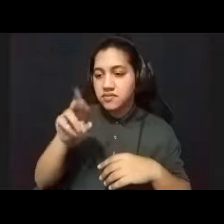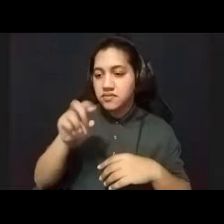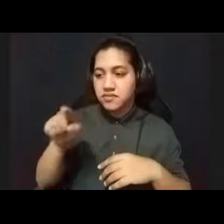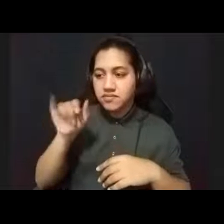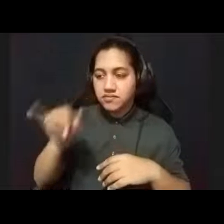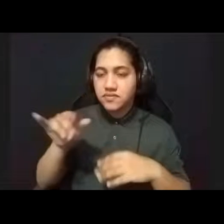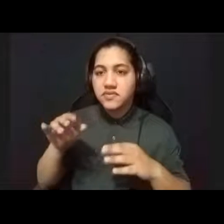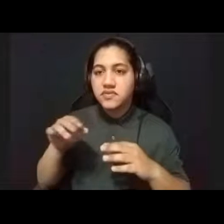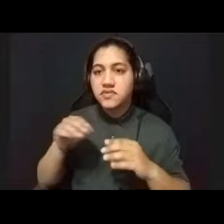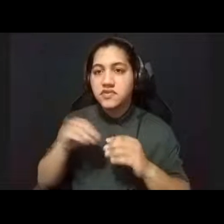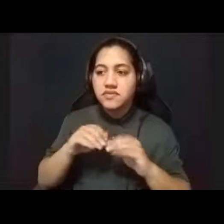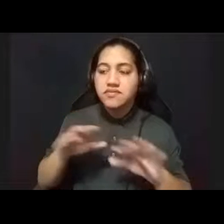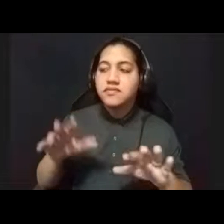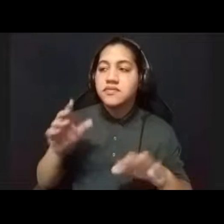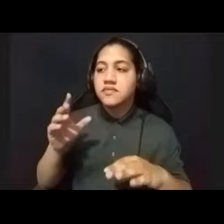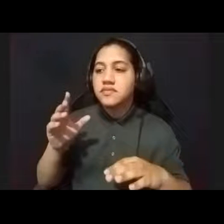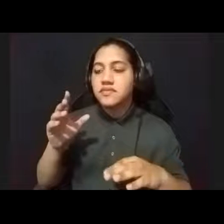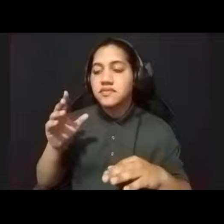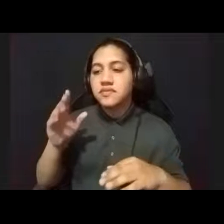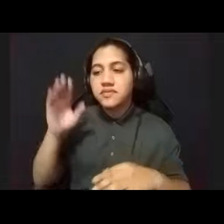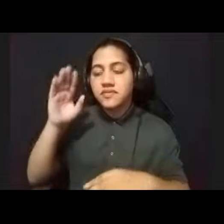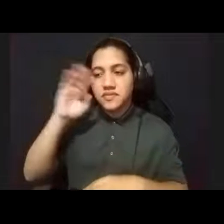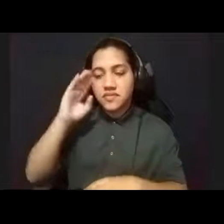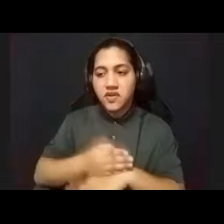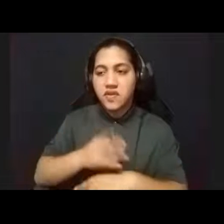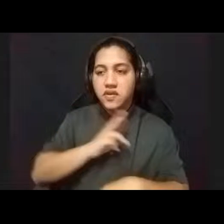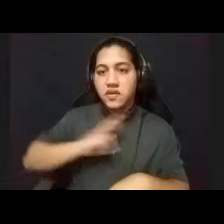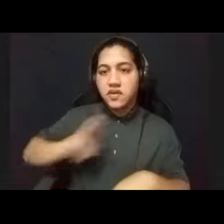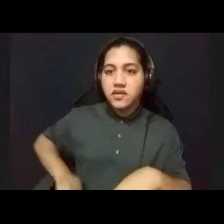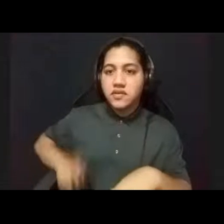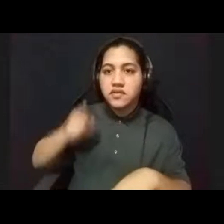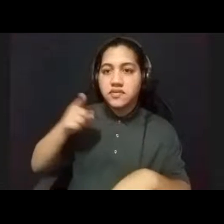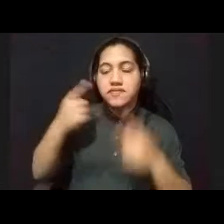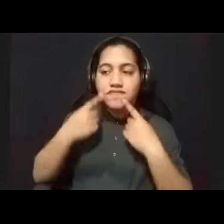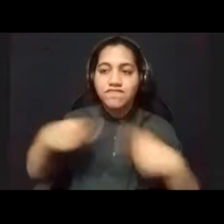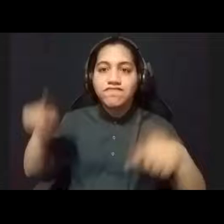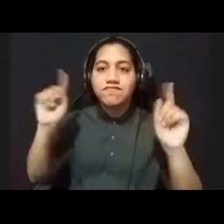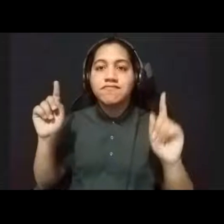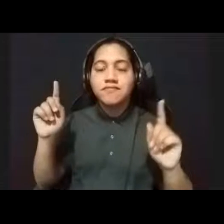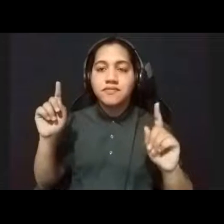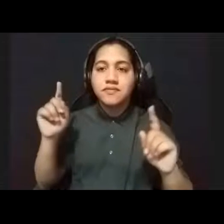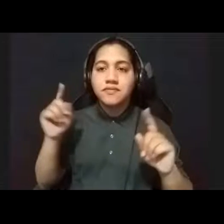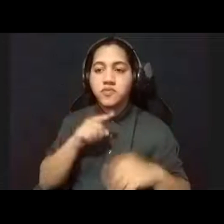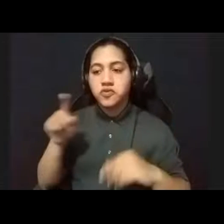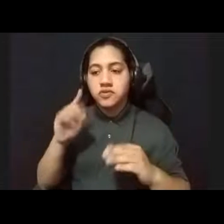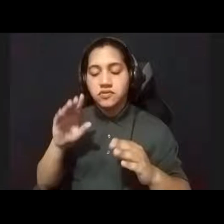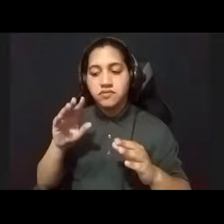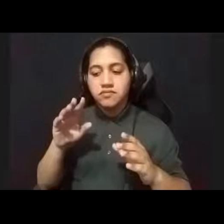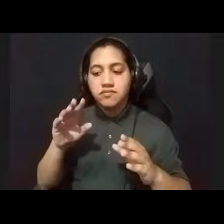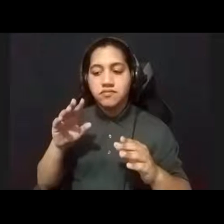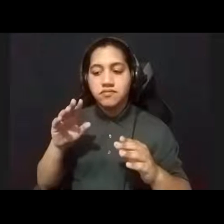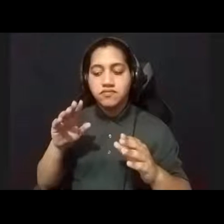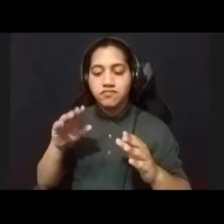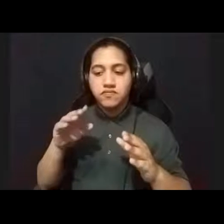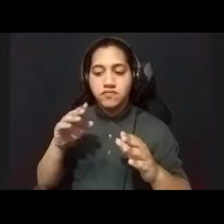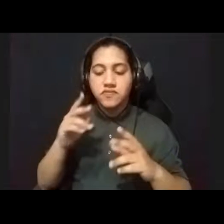para el Hijo de los Reyes. Entonces el ratoncito Pérez se volvió muy famoso. De hecho, cuando usted va a España, en Madrid, hay una casa